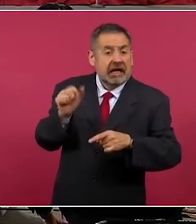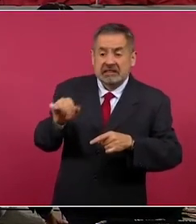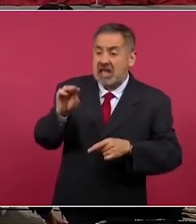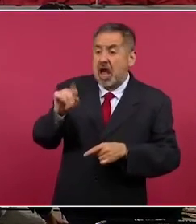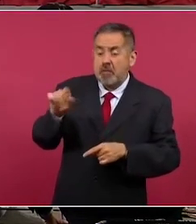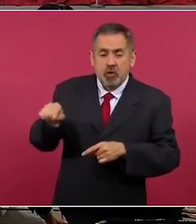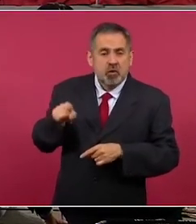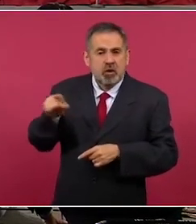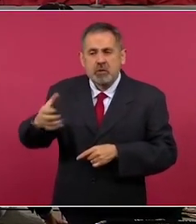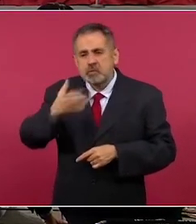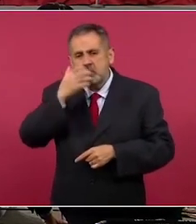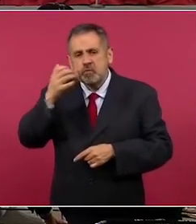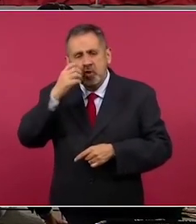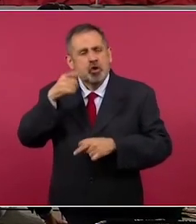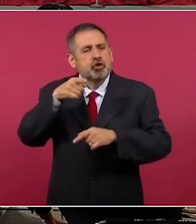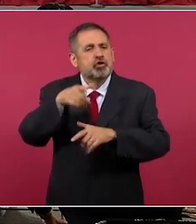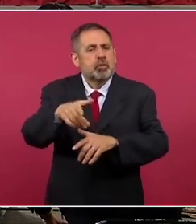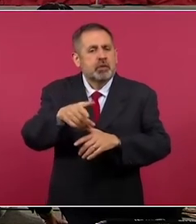y rituales de muerte